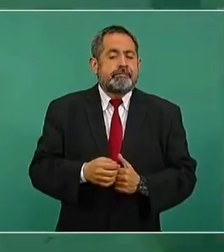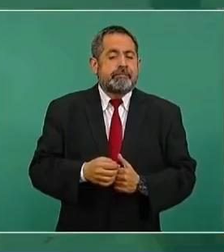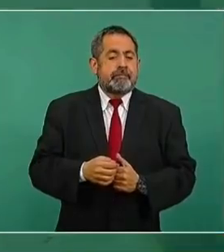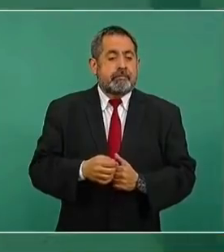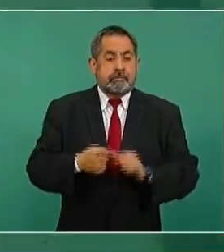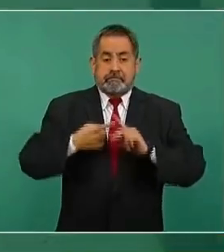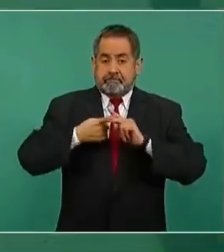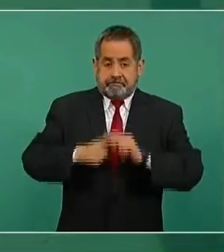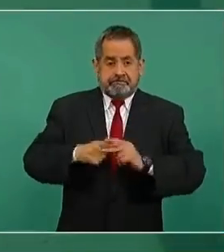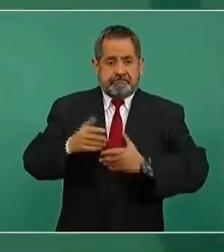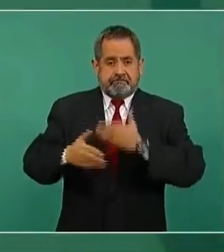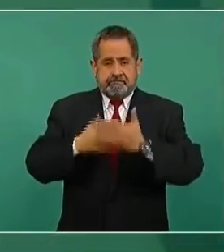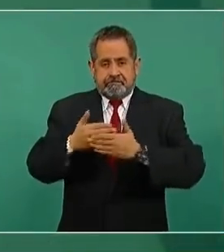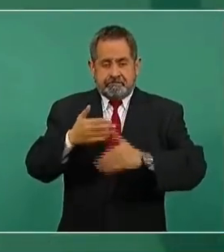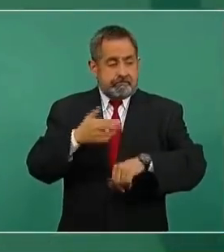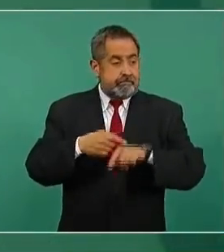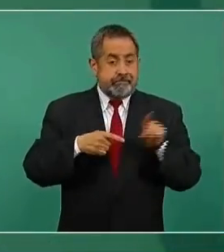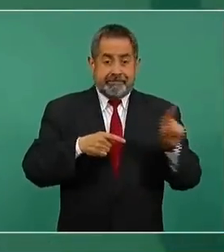inició un proceso de